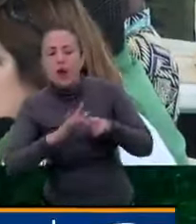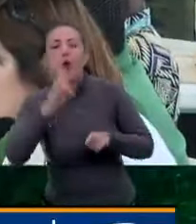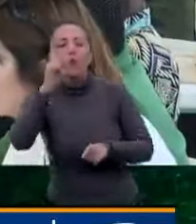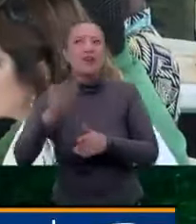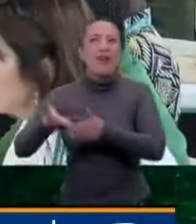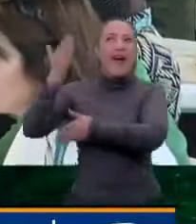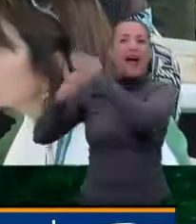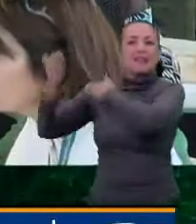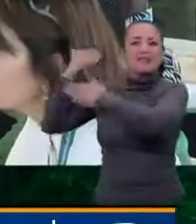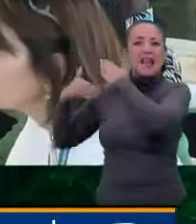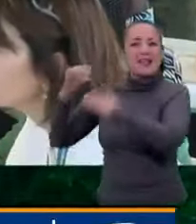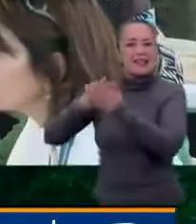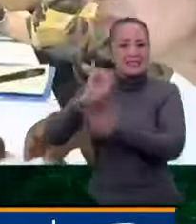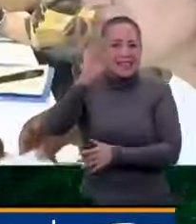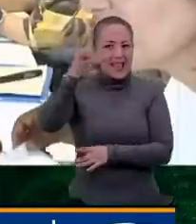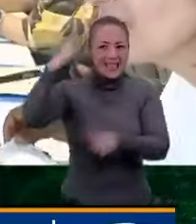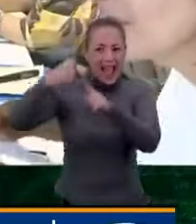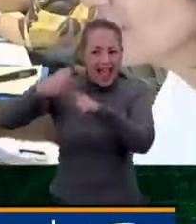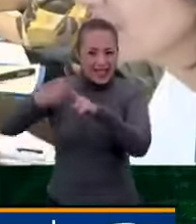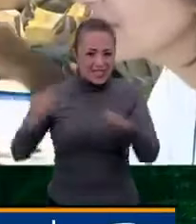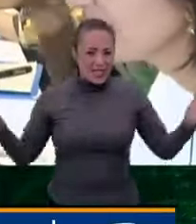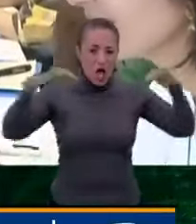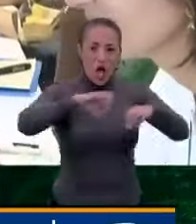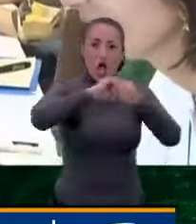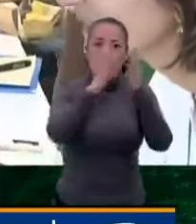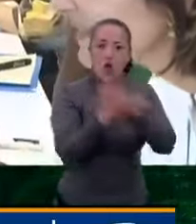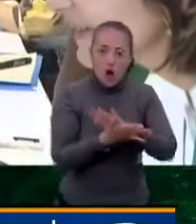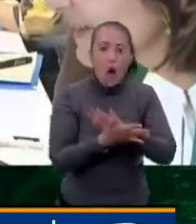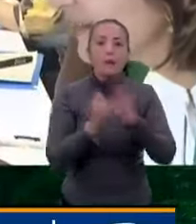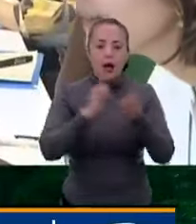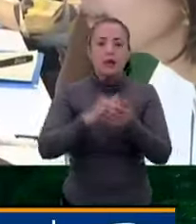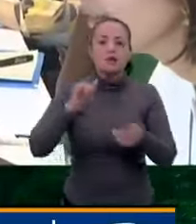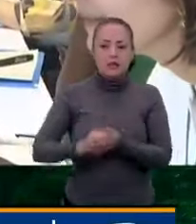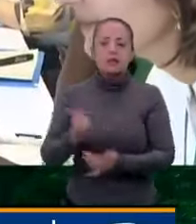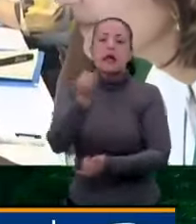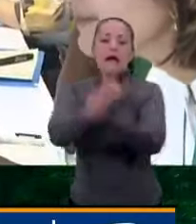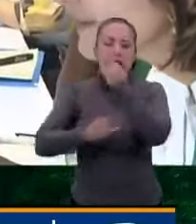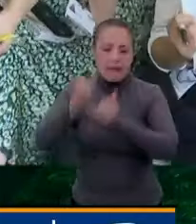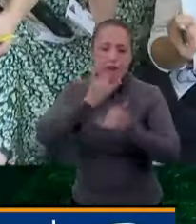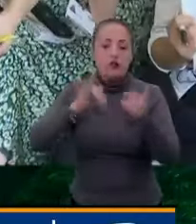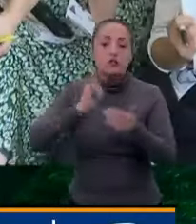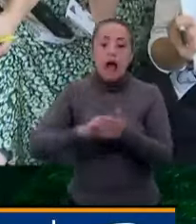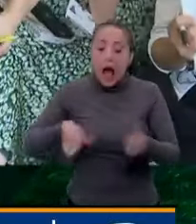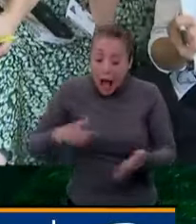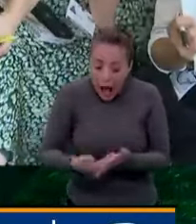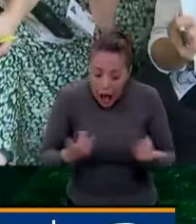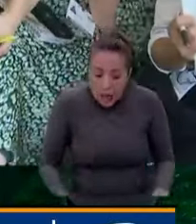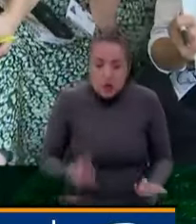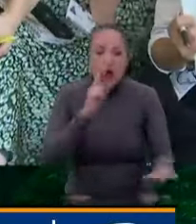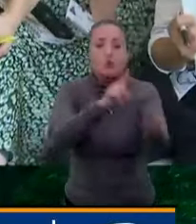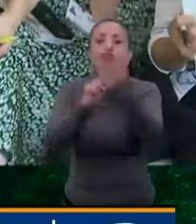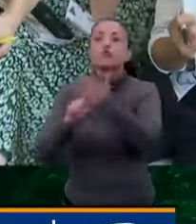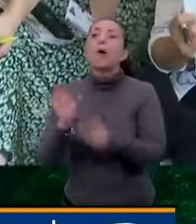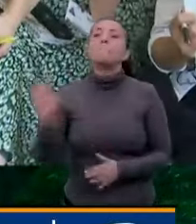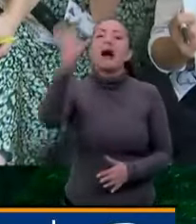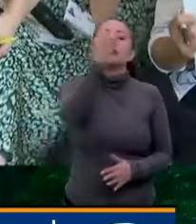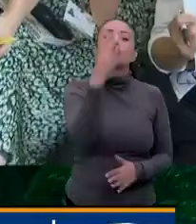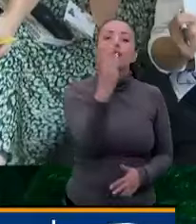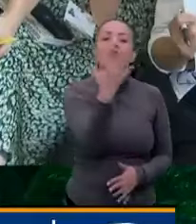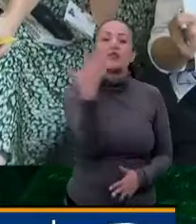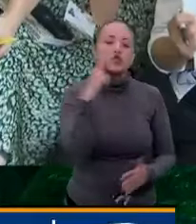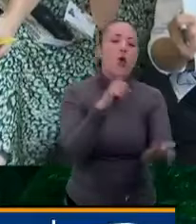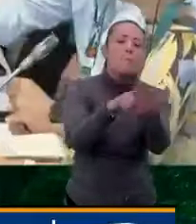pasadas, y muestra de eso es que a la fecha de hoy solo 35 países han presentado su plan de protección de la biodiversidad, pues